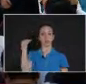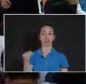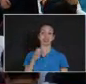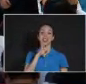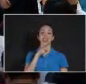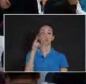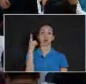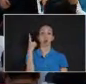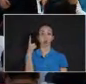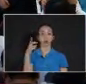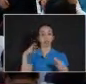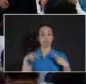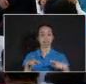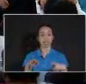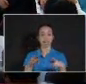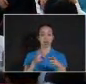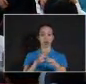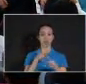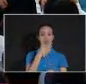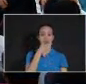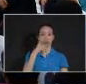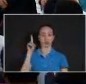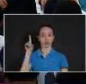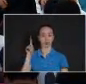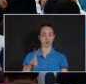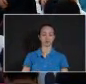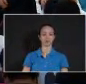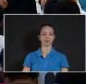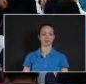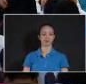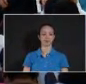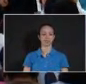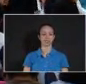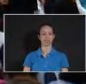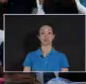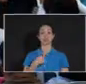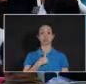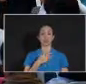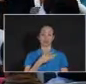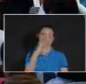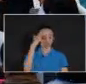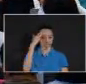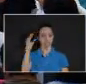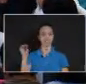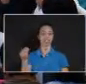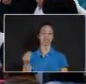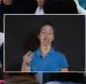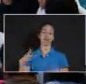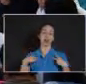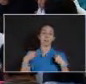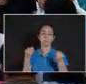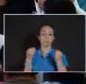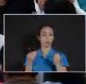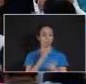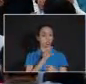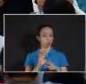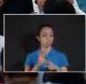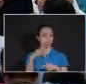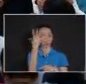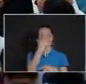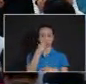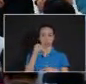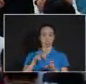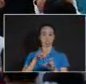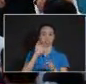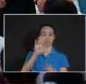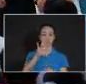de Dios. Amén. Yo sé que en el corazón de ustedes hay muchas cosas preciosas, aunque muchos